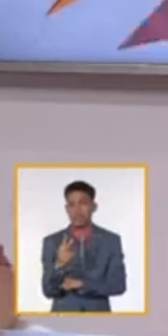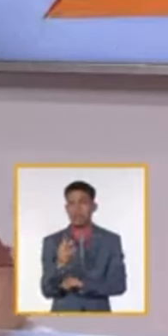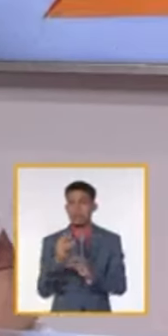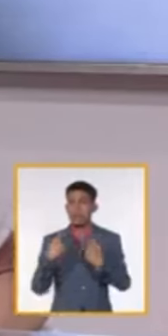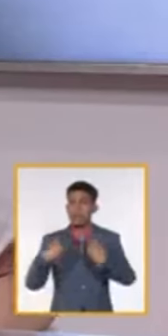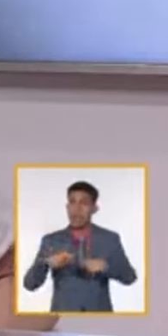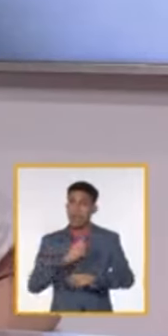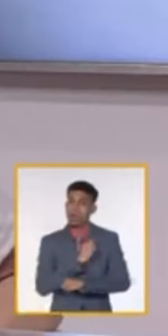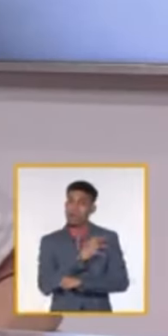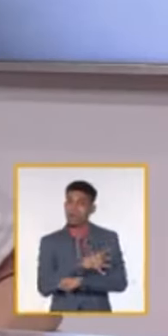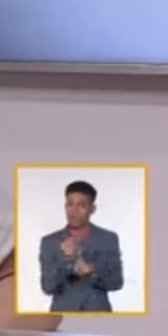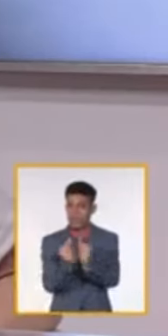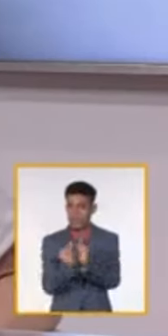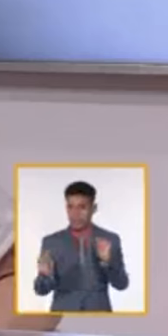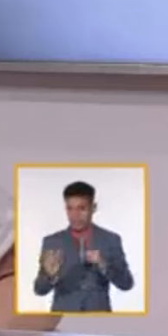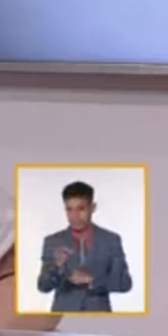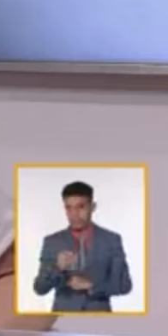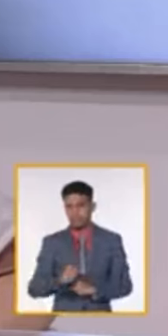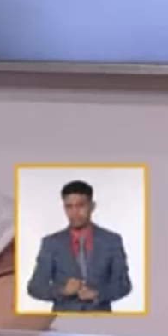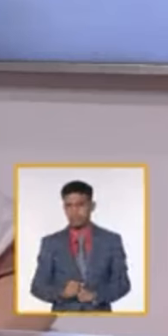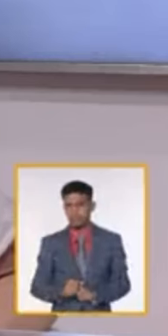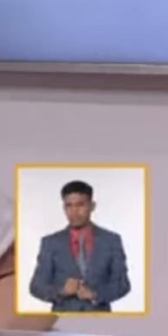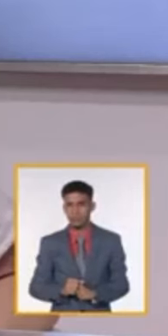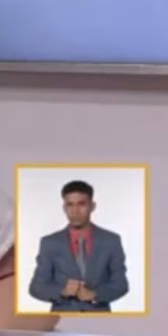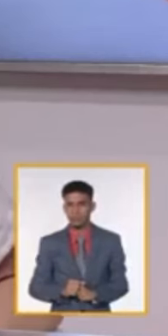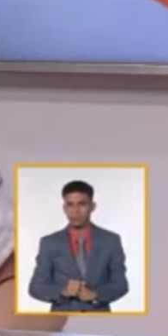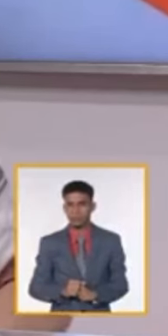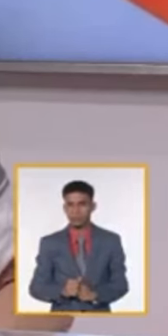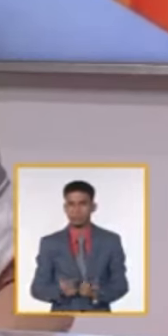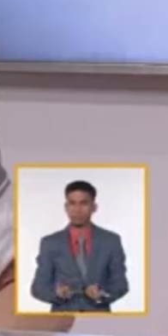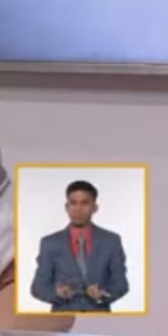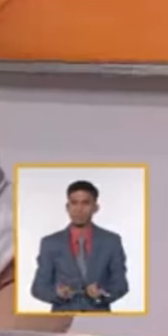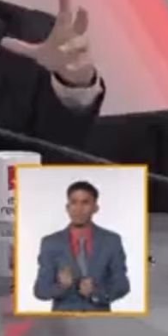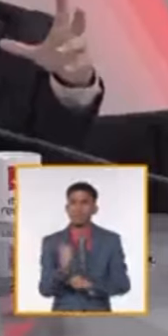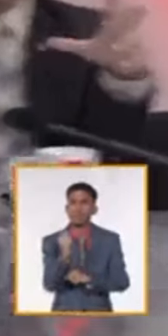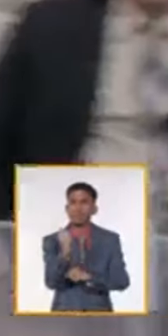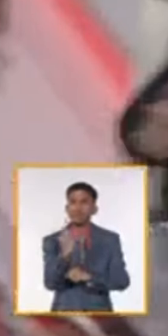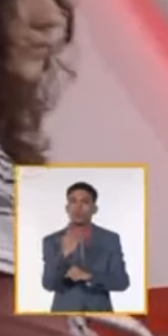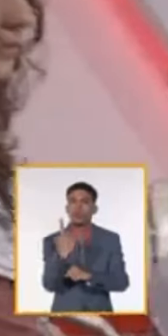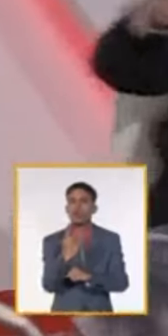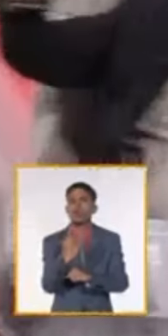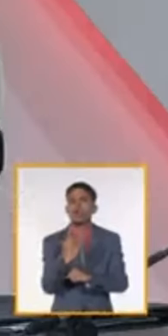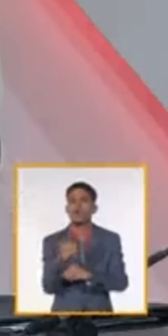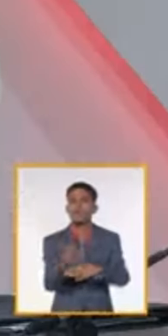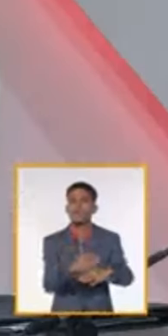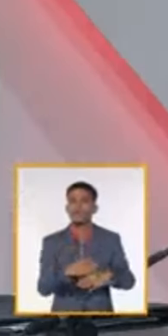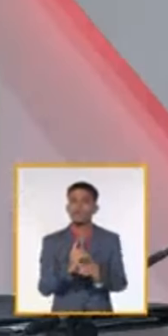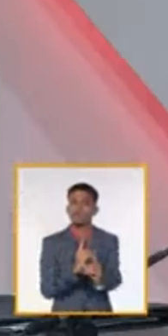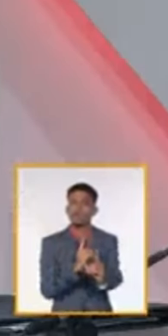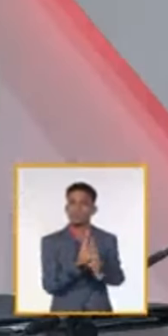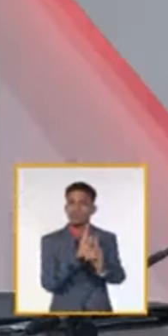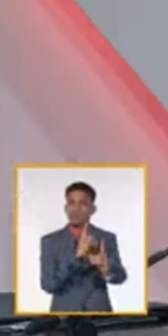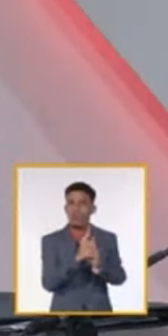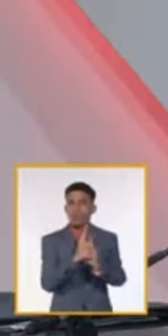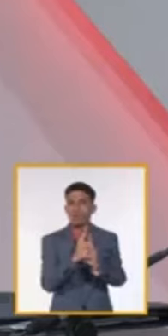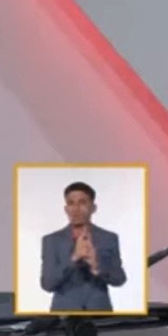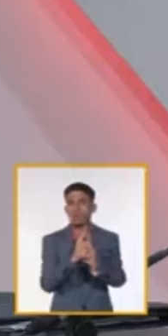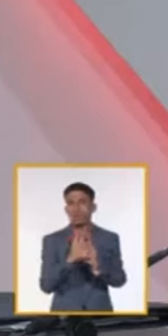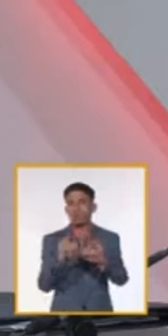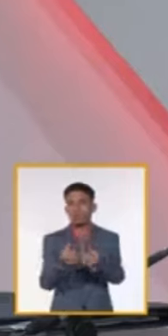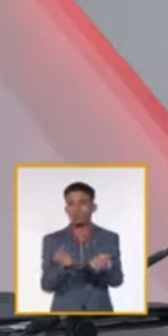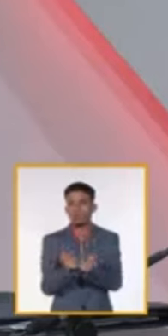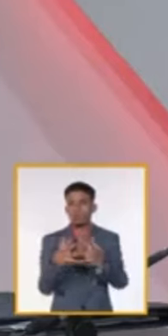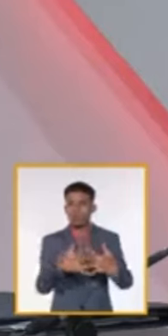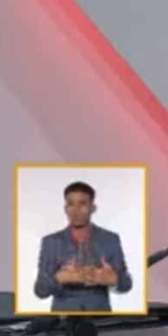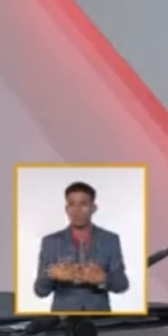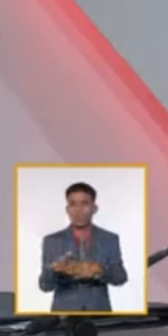Palestina de desde eso, no el mar. Solo Manolo, hubo la pudiéramos decir las sesiones congresionales que se transmitieron, por supuesto, por C-SPAN y